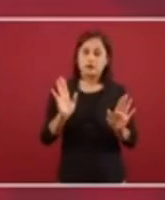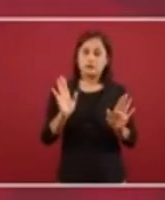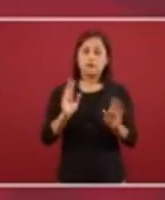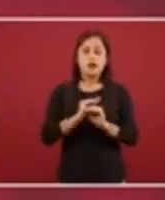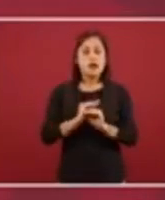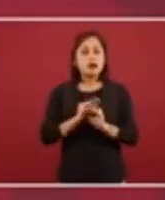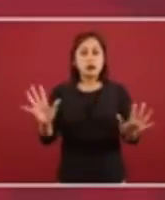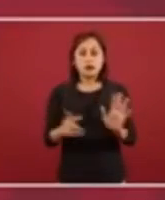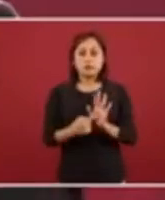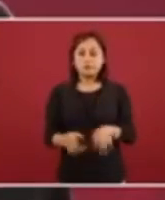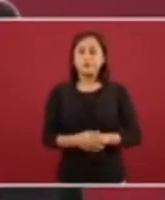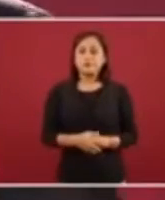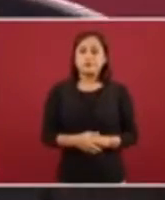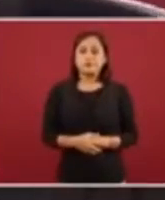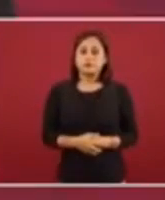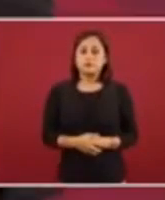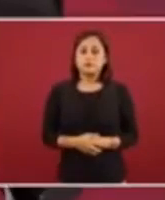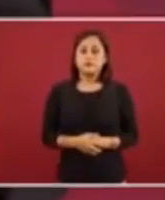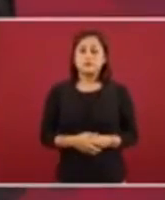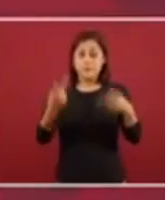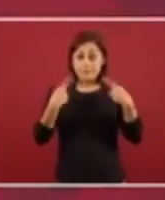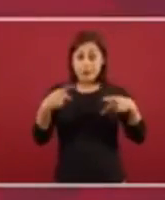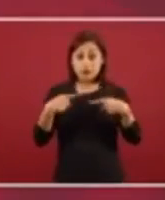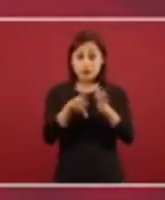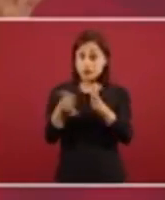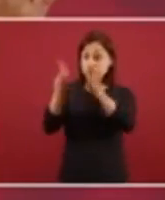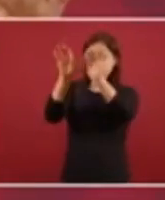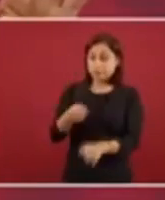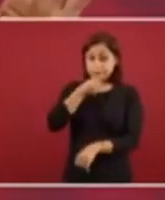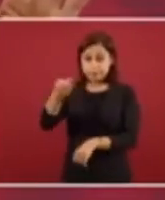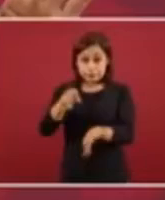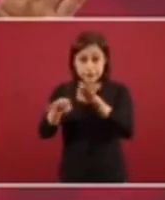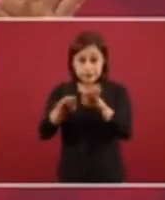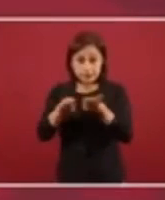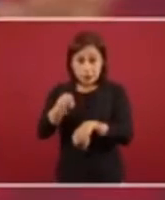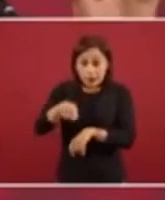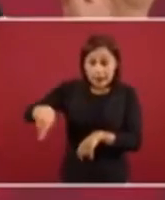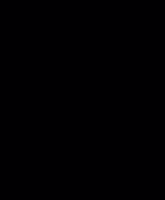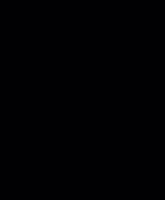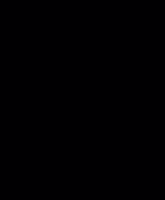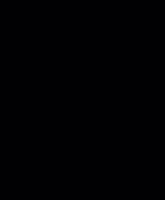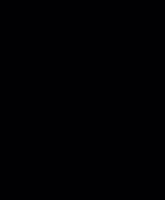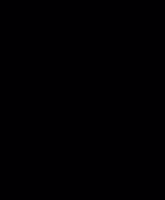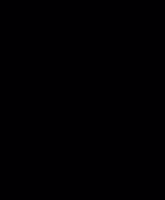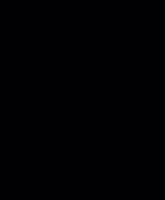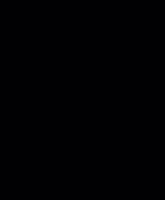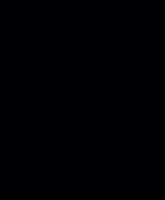No hay ningún periodista, sí, que reciba dinero del gobierno. Punto.